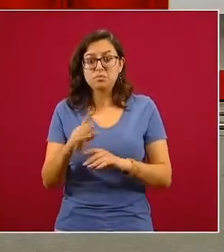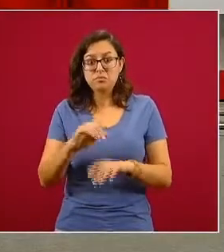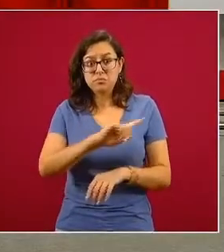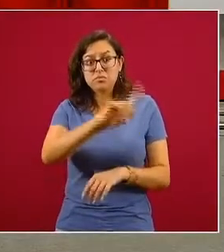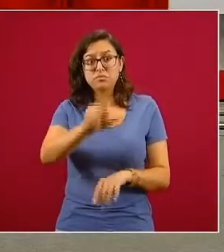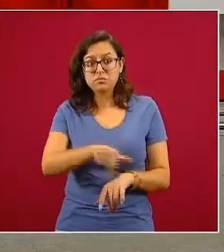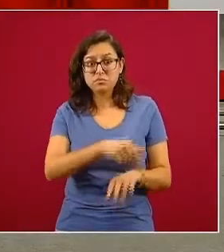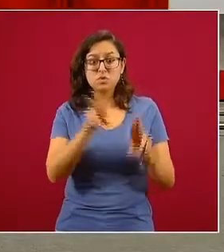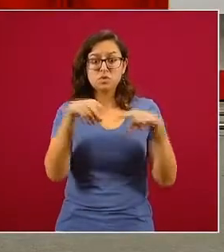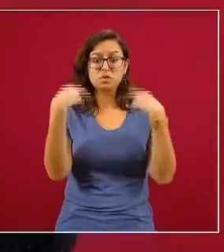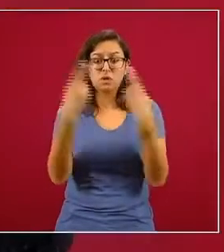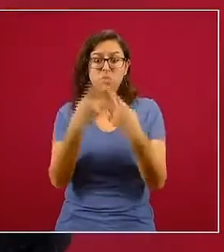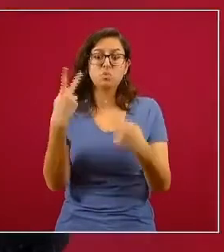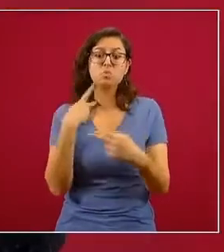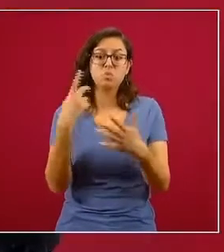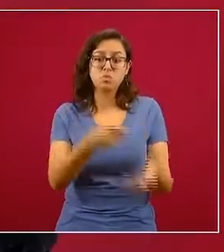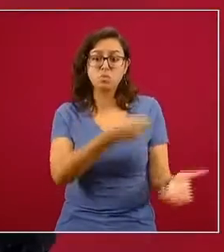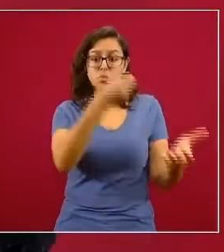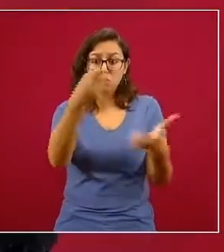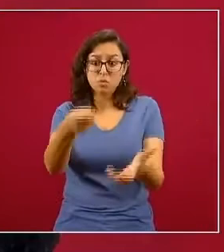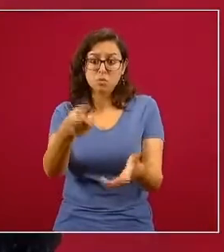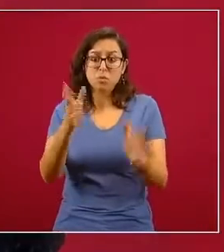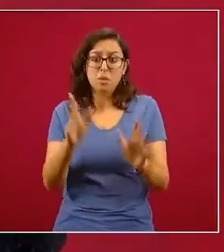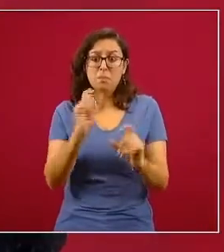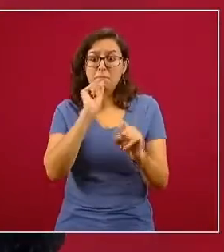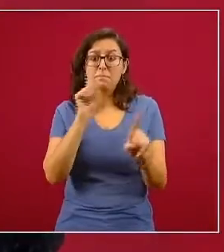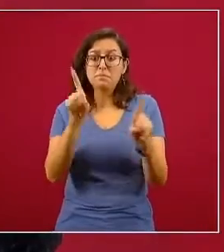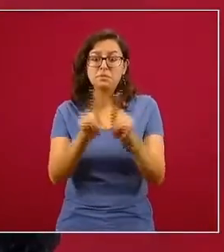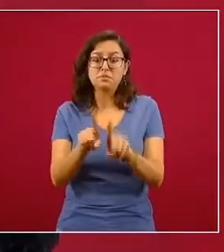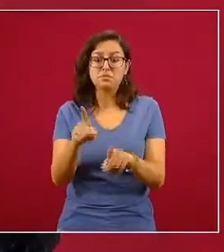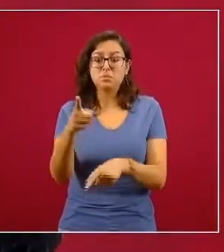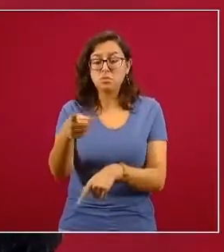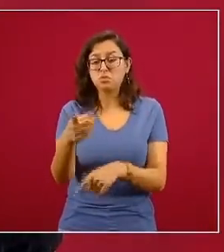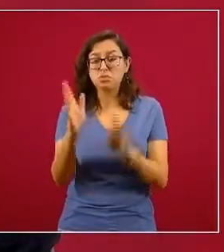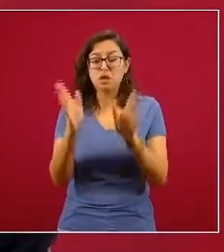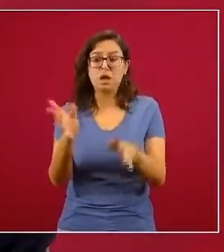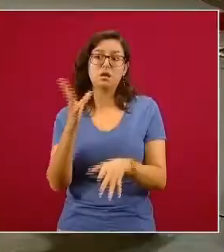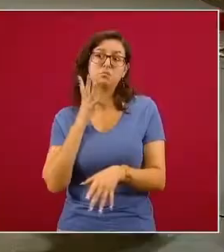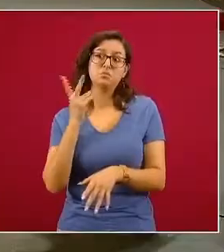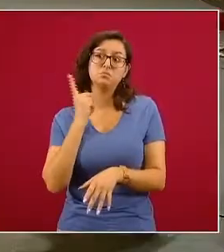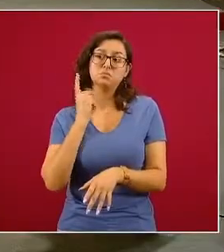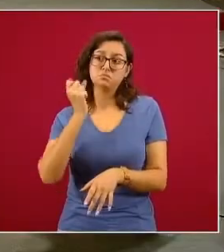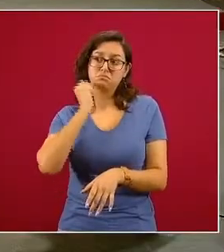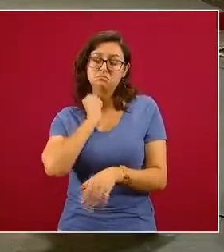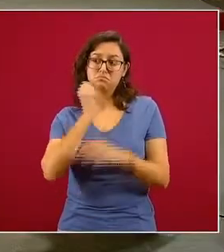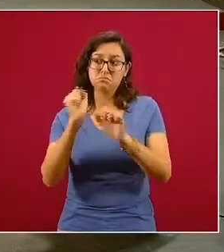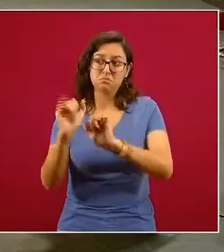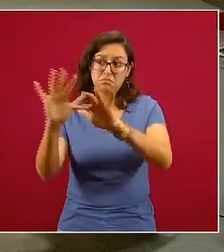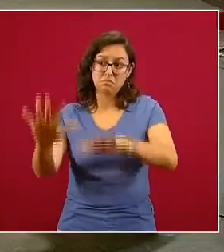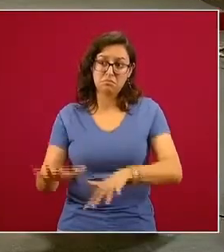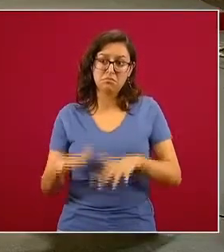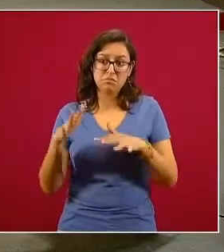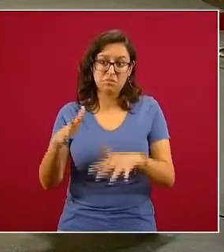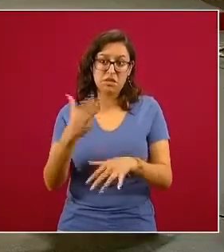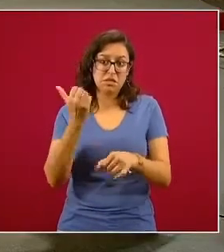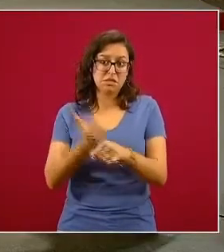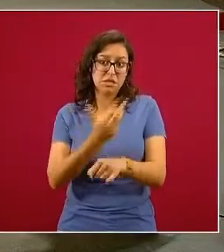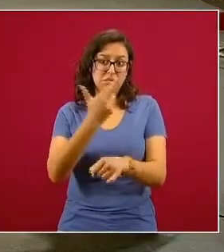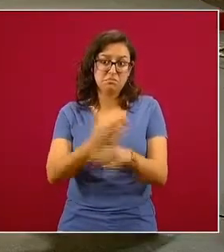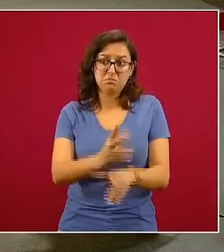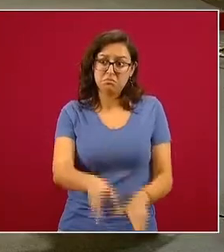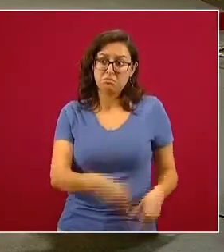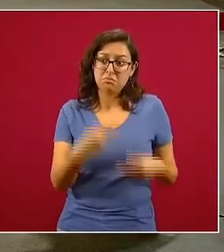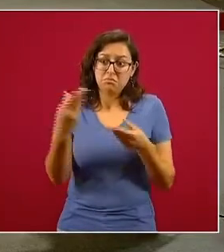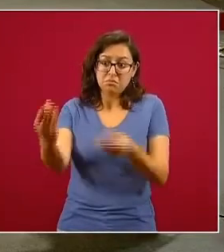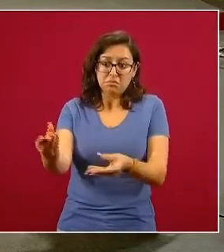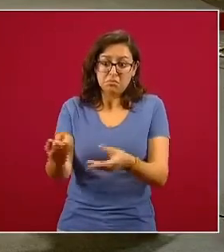Presupuestal, y que fue la que el secretario Arturo Herrera presentó ante el Congreso. Pero hay que esperar a ver cuál es la dinámica de